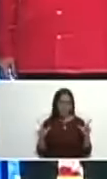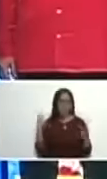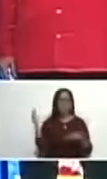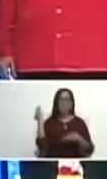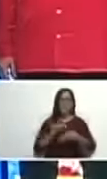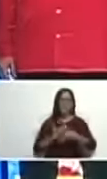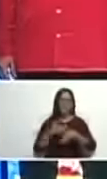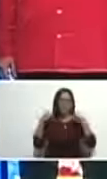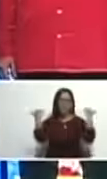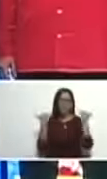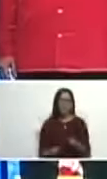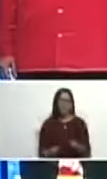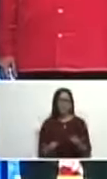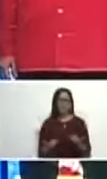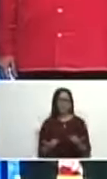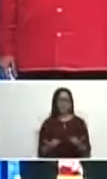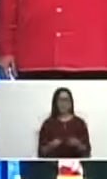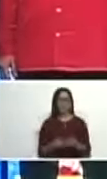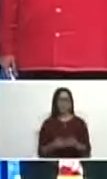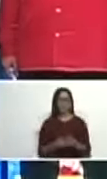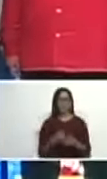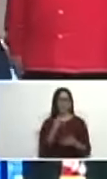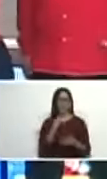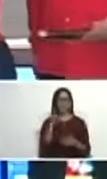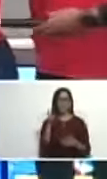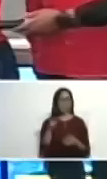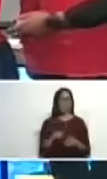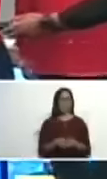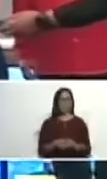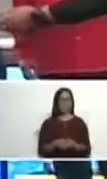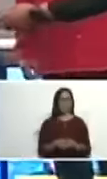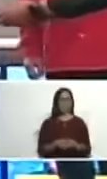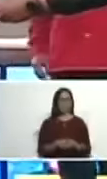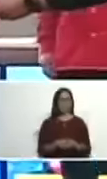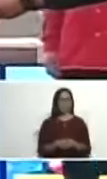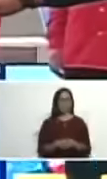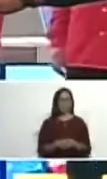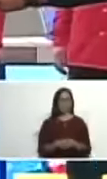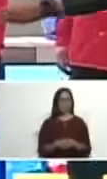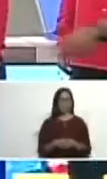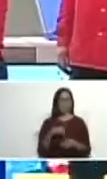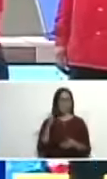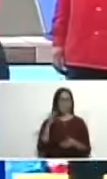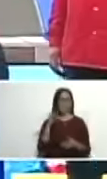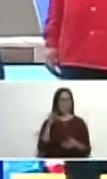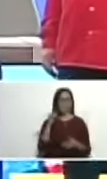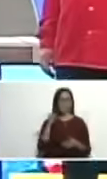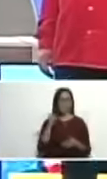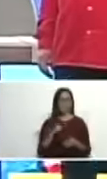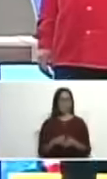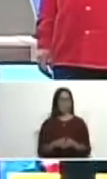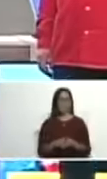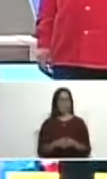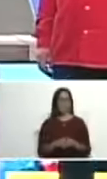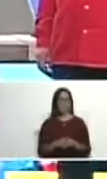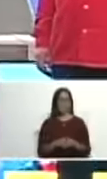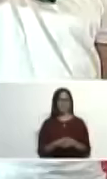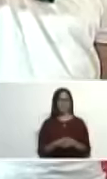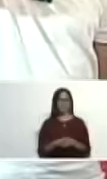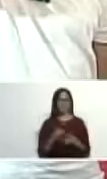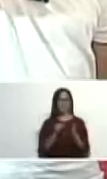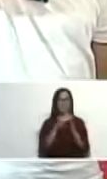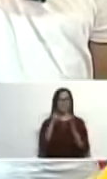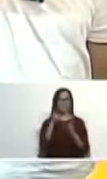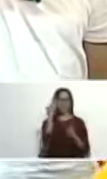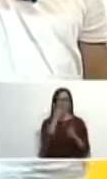sanction now. ¿Qué me dices tú, Anaí? Anaí Herrera. Bueno. ¿De dónde eres